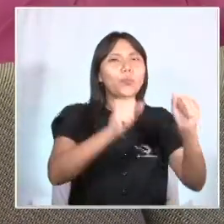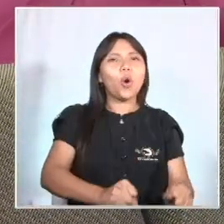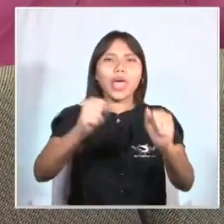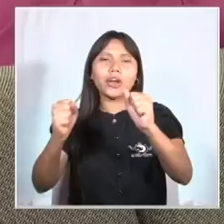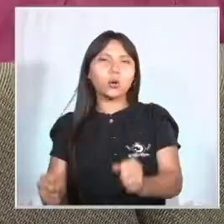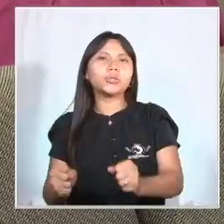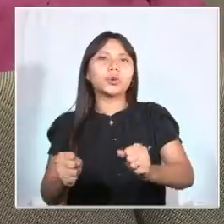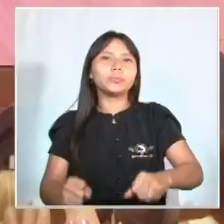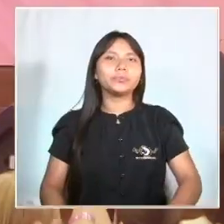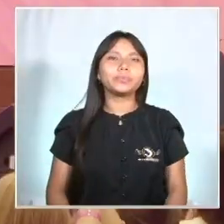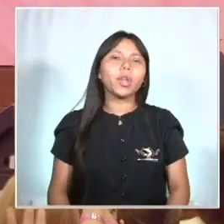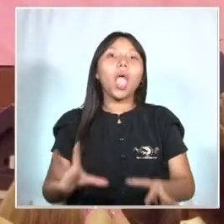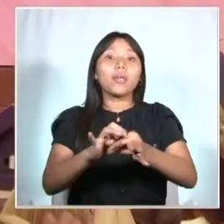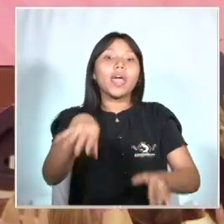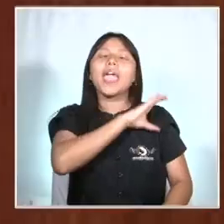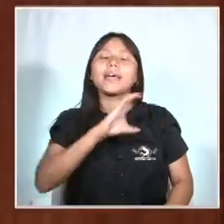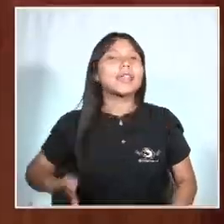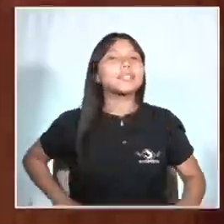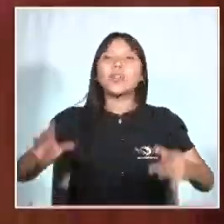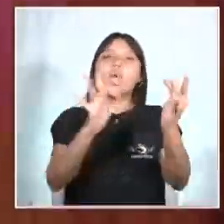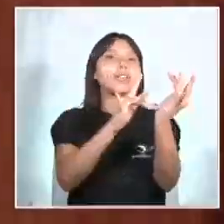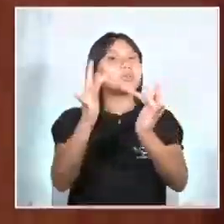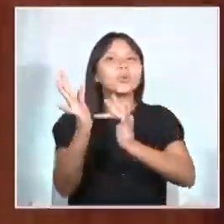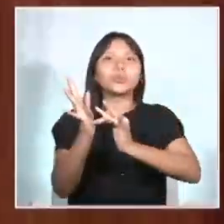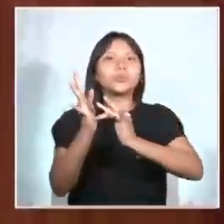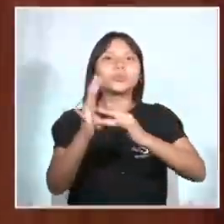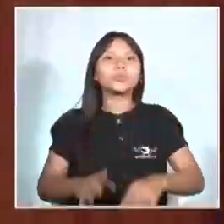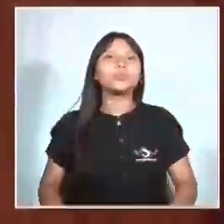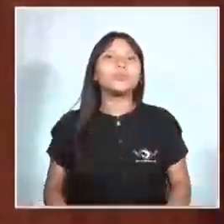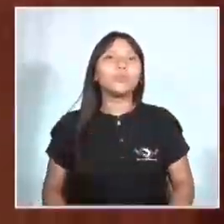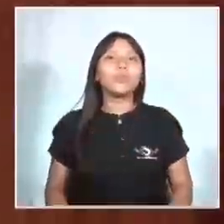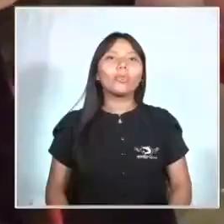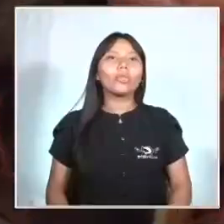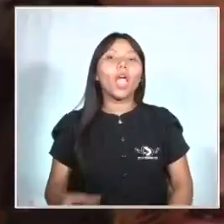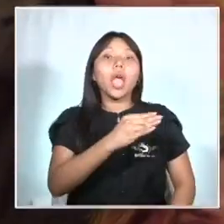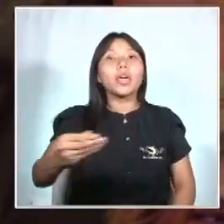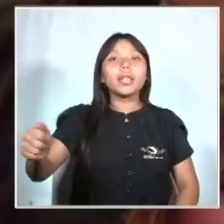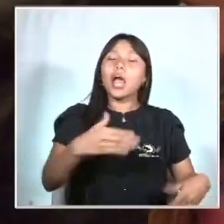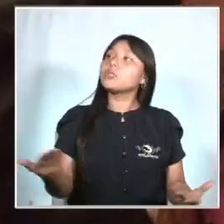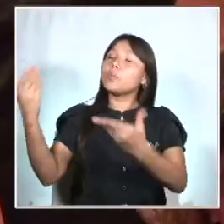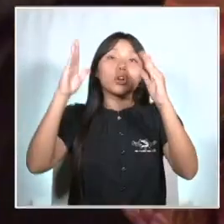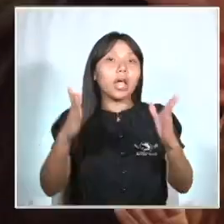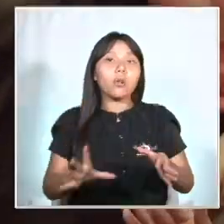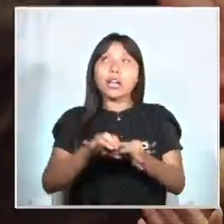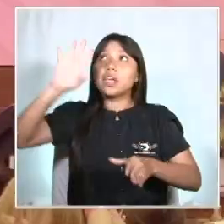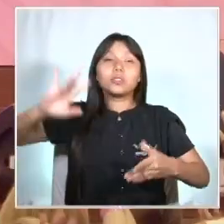poderoso de Cristo Jesús. Y las portadoras de su gloria que lo